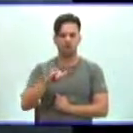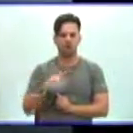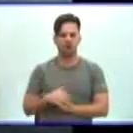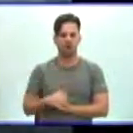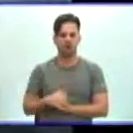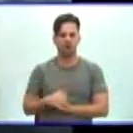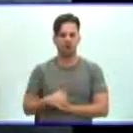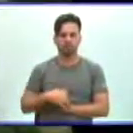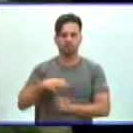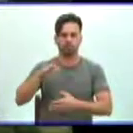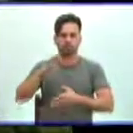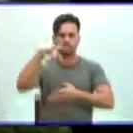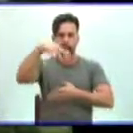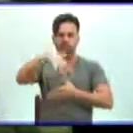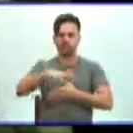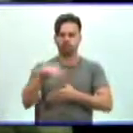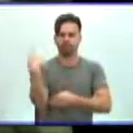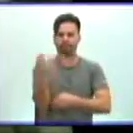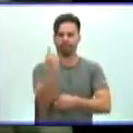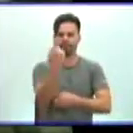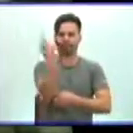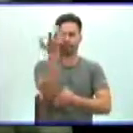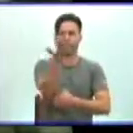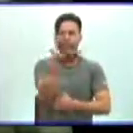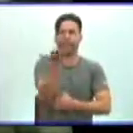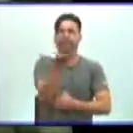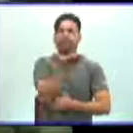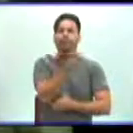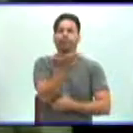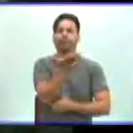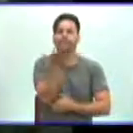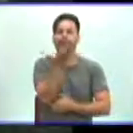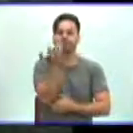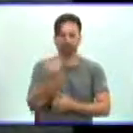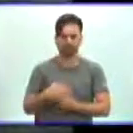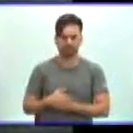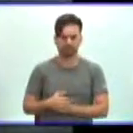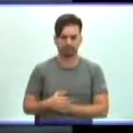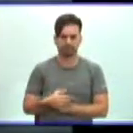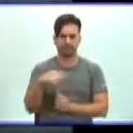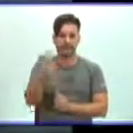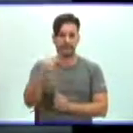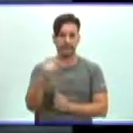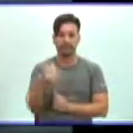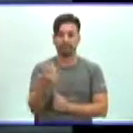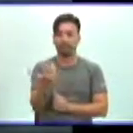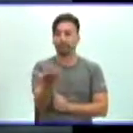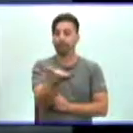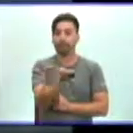vientos. Junto con el agua, el aire ayuda a distribuir el calor por todo el planeta.